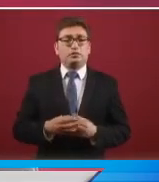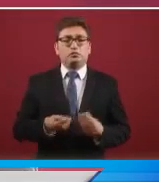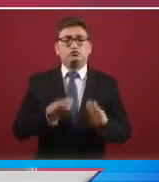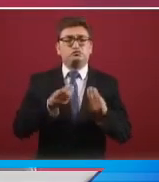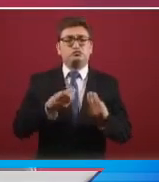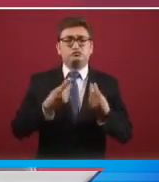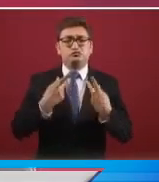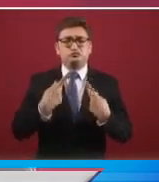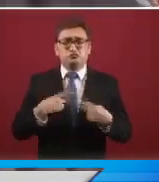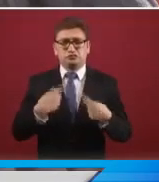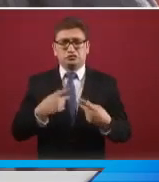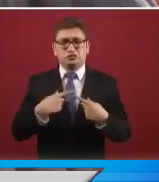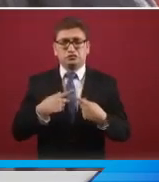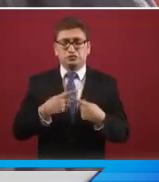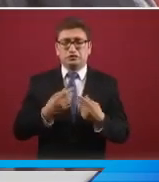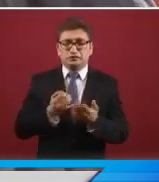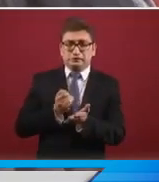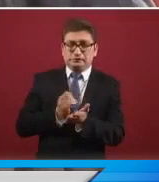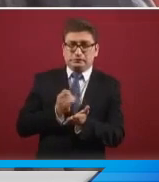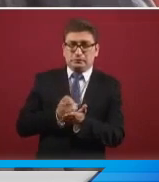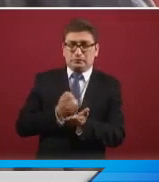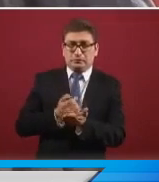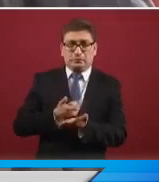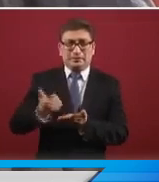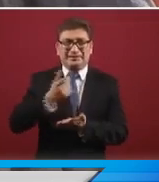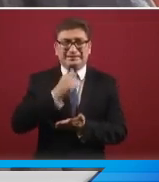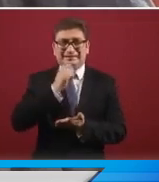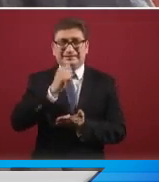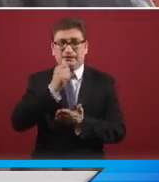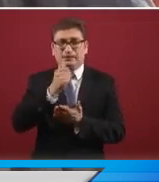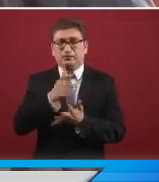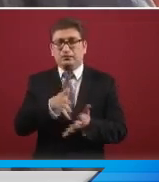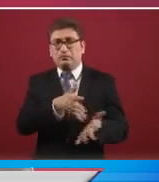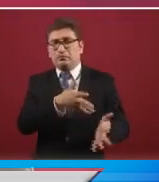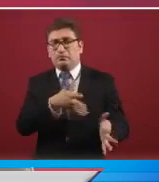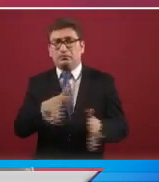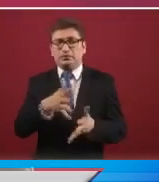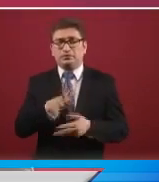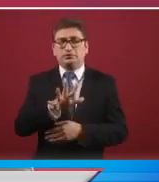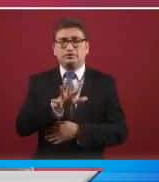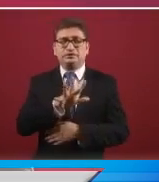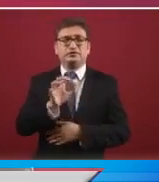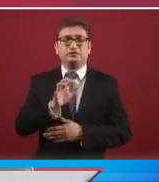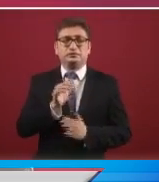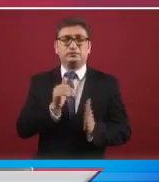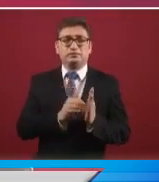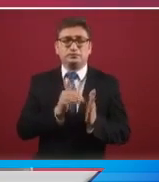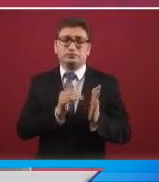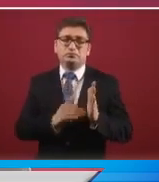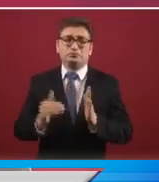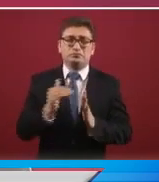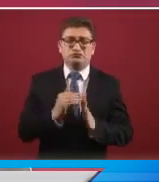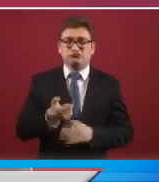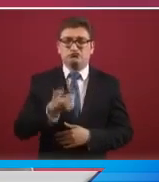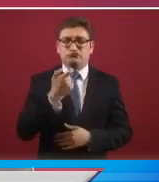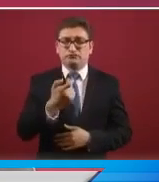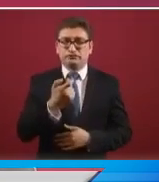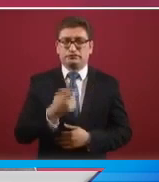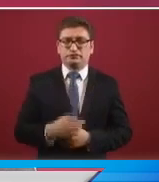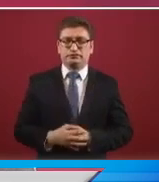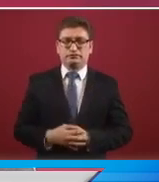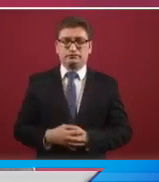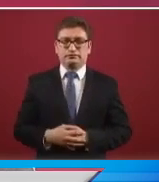Factureros. Se dejan de recibir alrededor de 500,000 millones de pesos